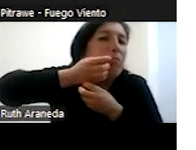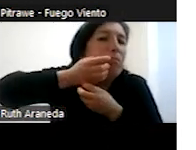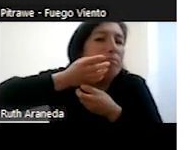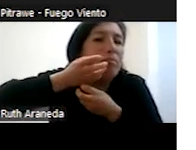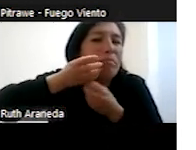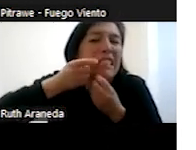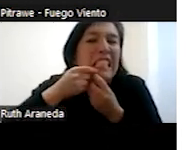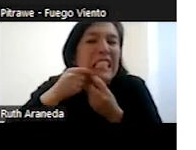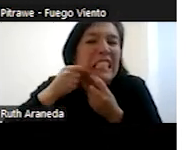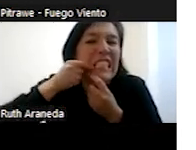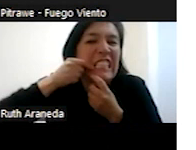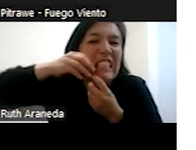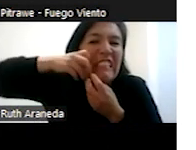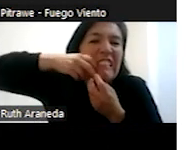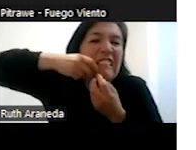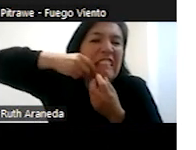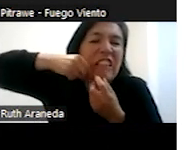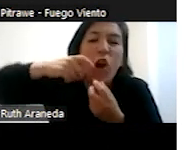produce este canal